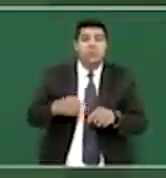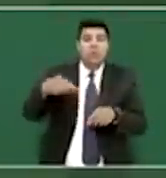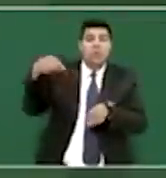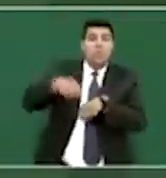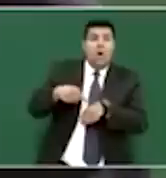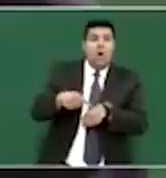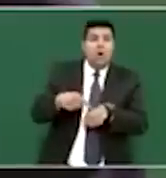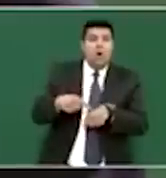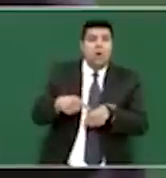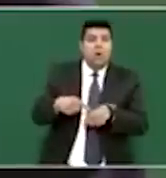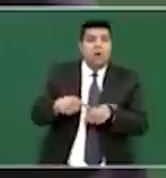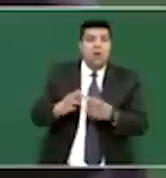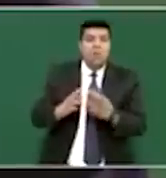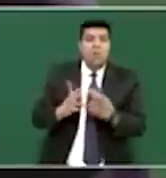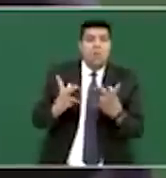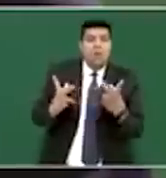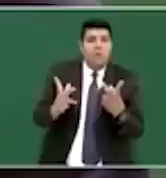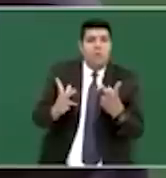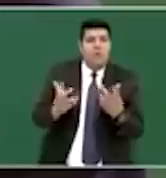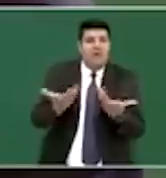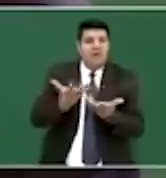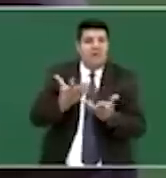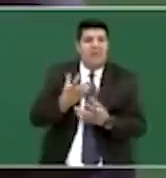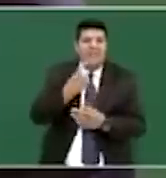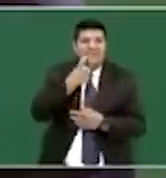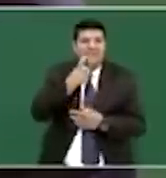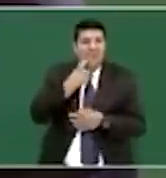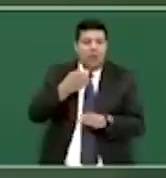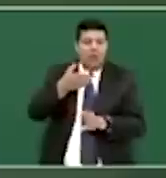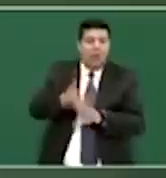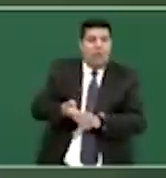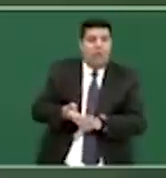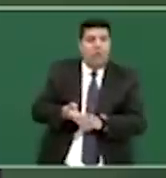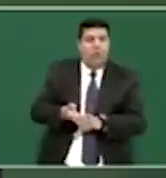pensando que no íbamos a aguantar. Y con el apoyo de la gente